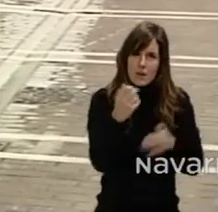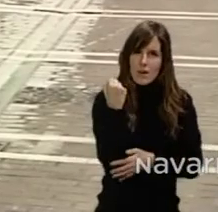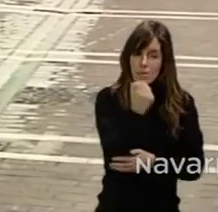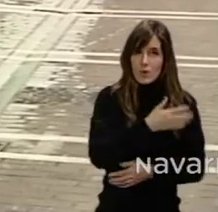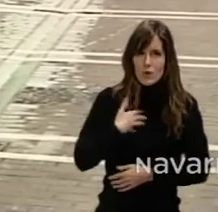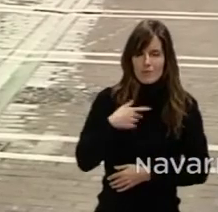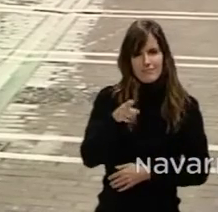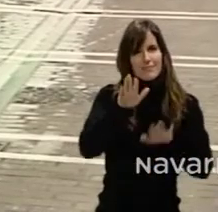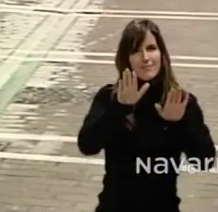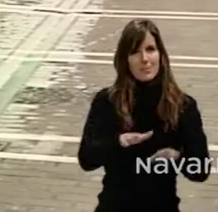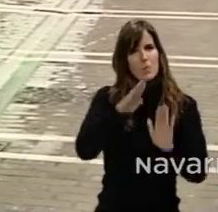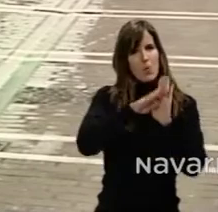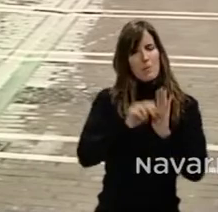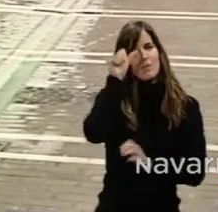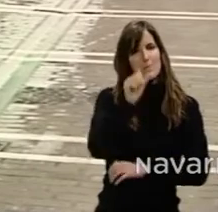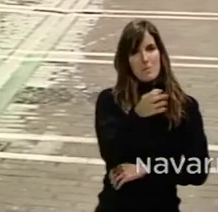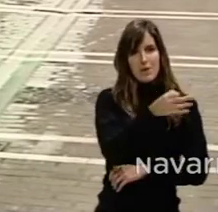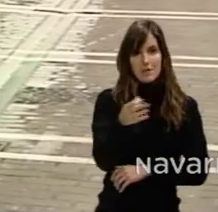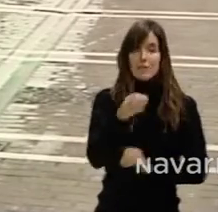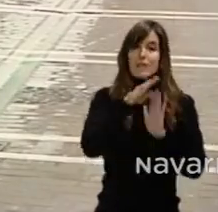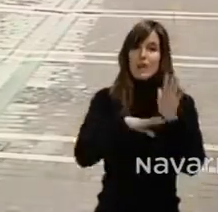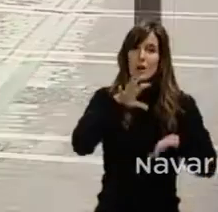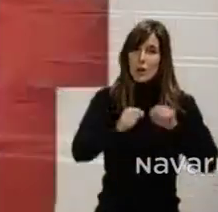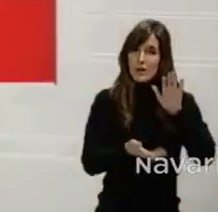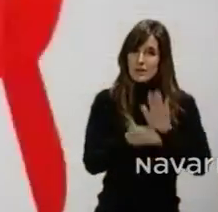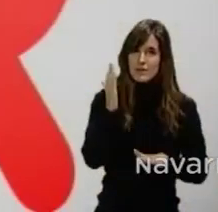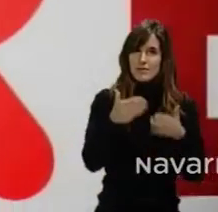muevas porque este es tu programa. Aquí comienza De Compras.